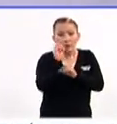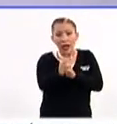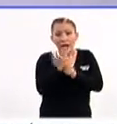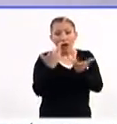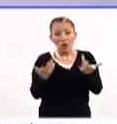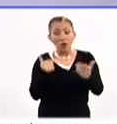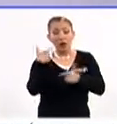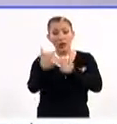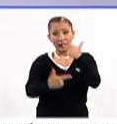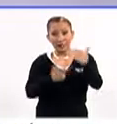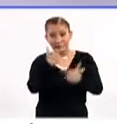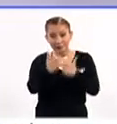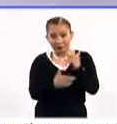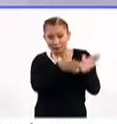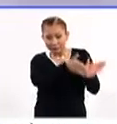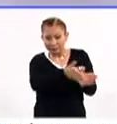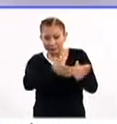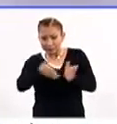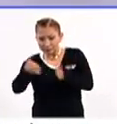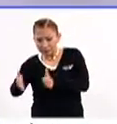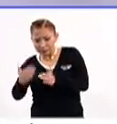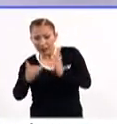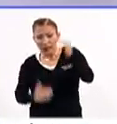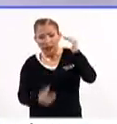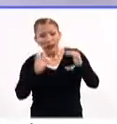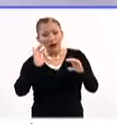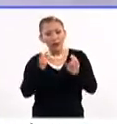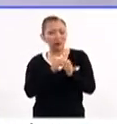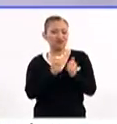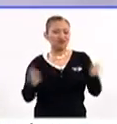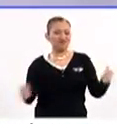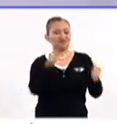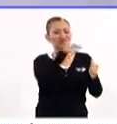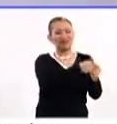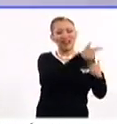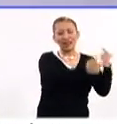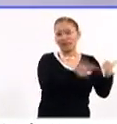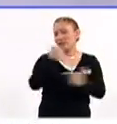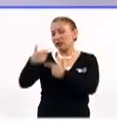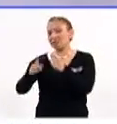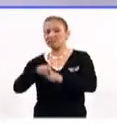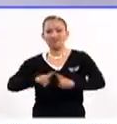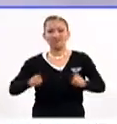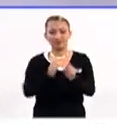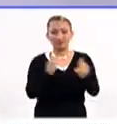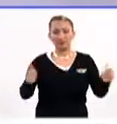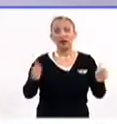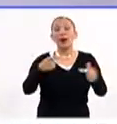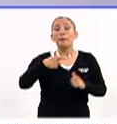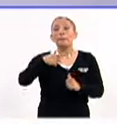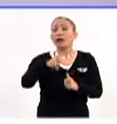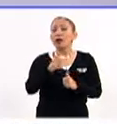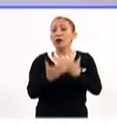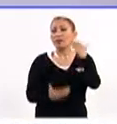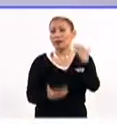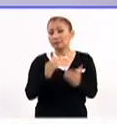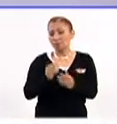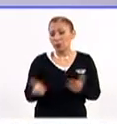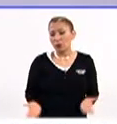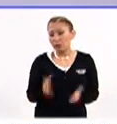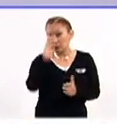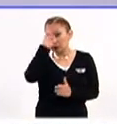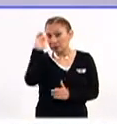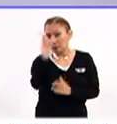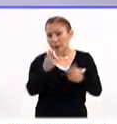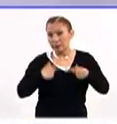brecha generacional y se crean abismos entre una y otra. Sin embargo, fomentar el